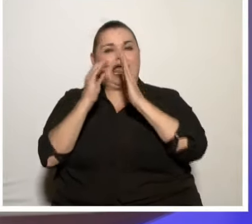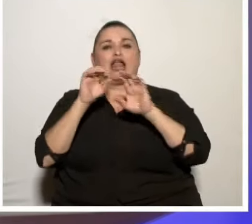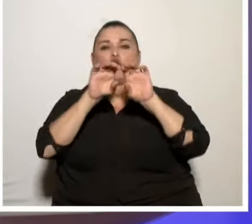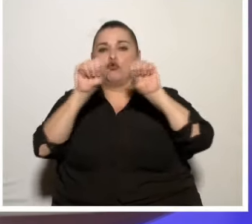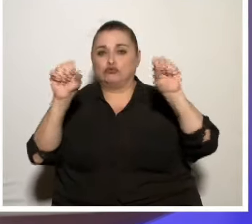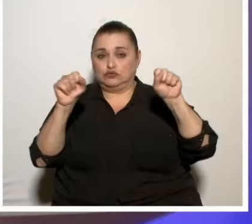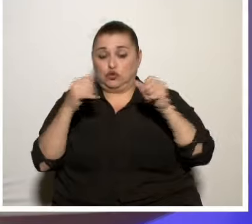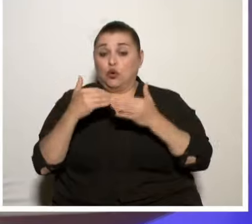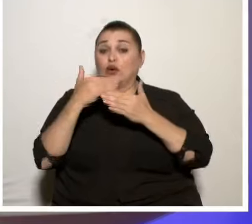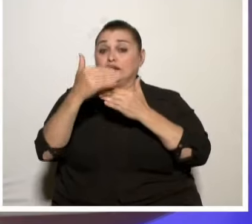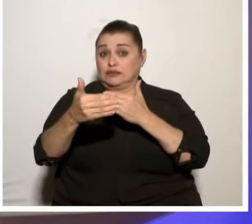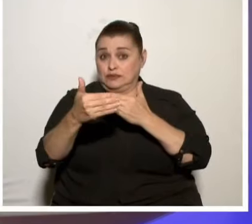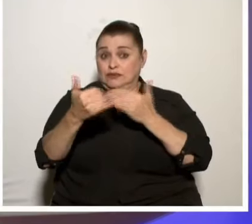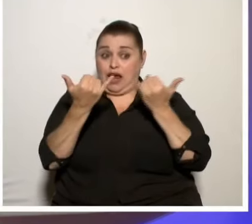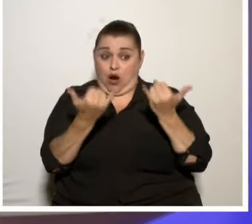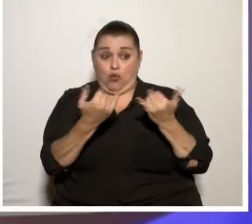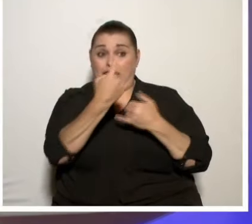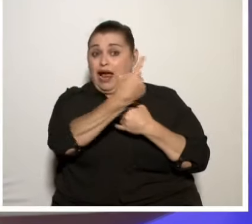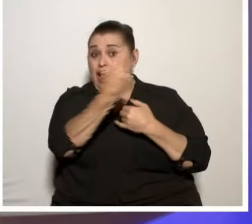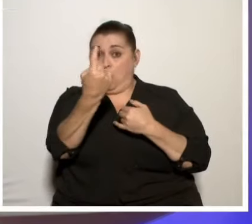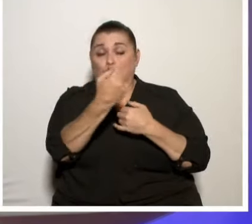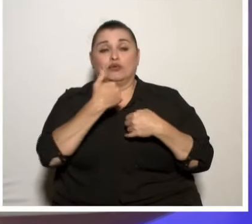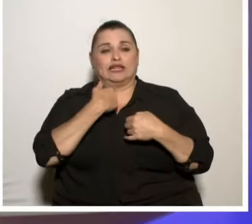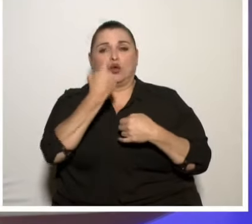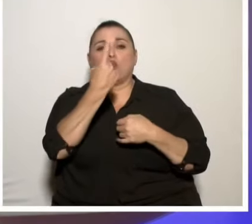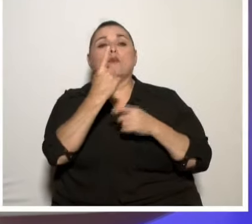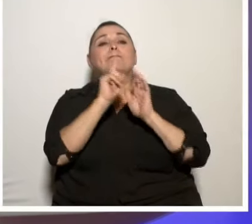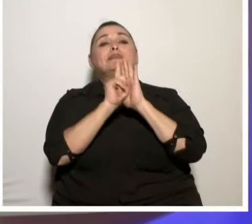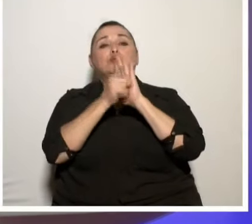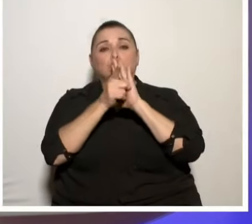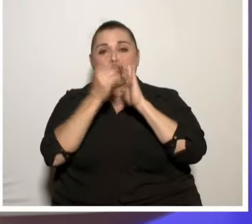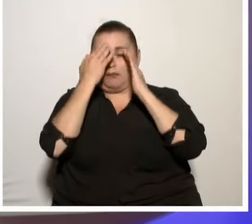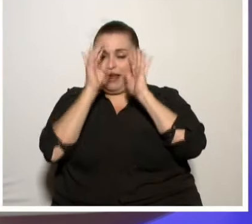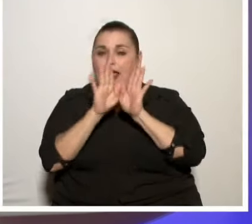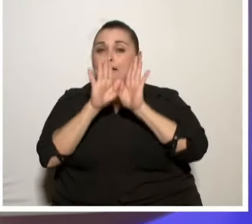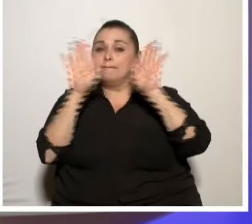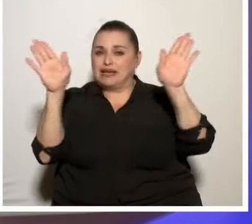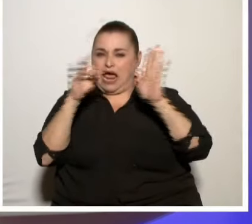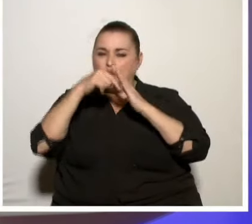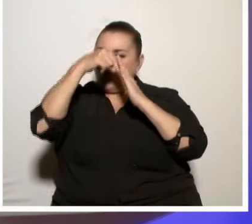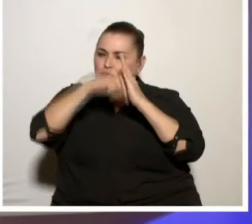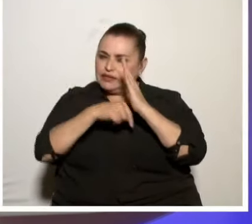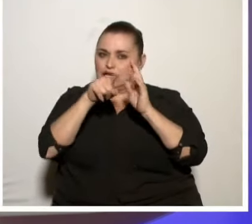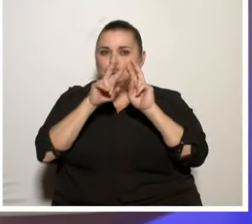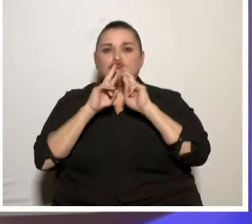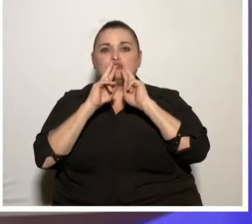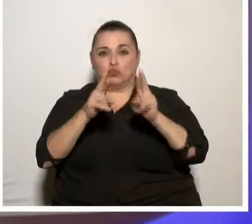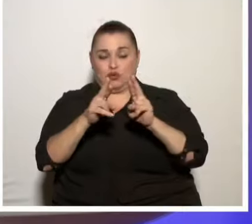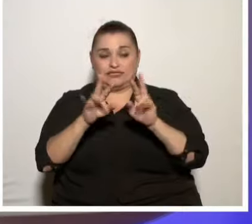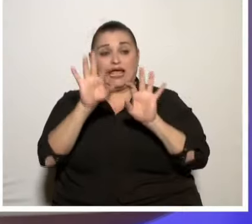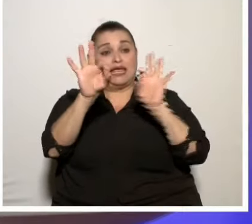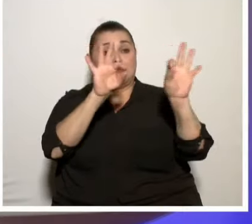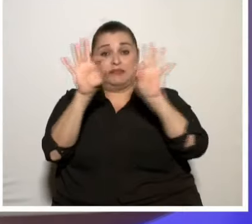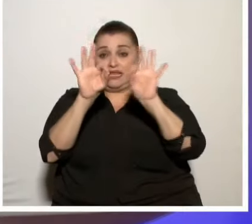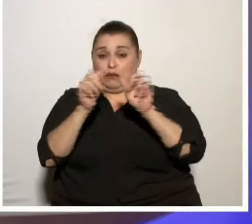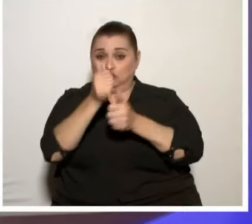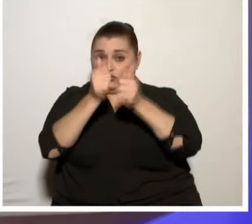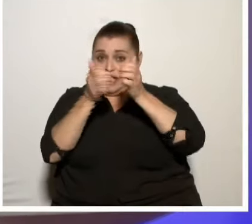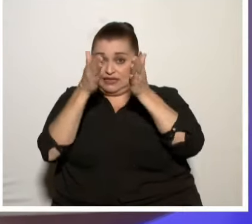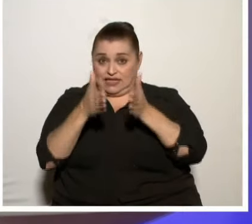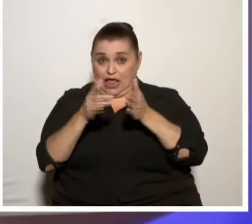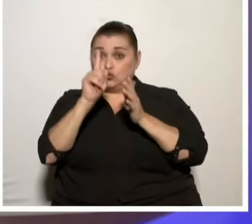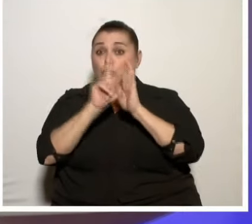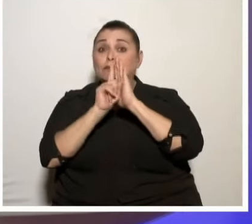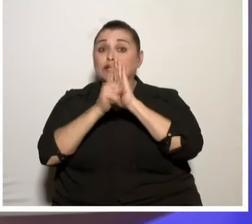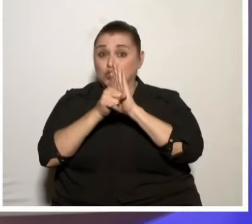siguiente segmento, cada uno tendrá 1 minuto para ampliar o ahondar en su respuesta. Invitamos a los candidatos a que este